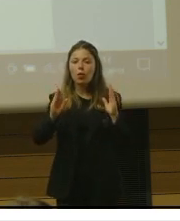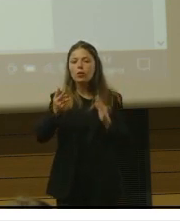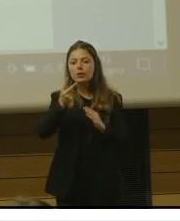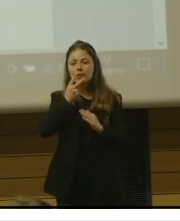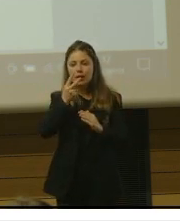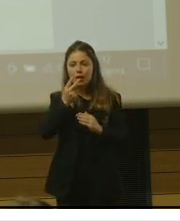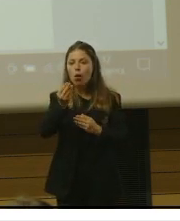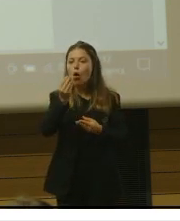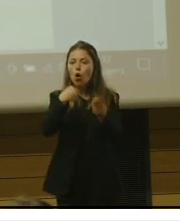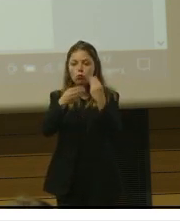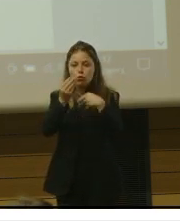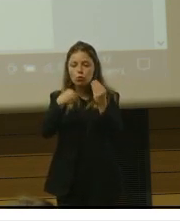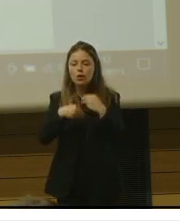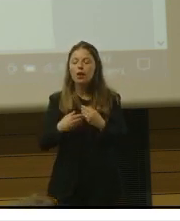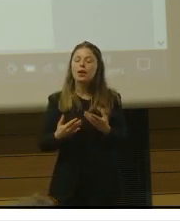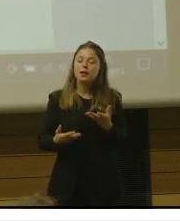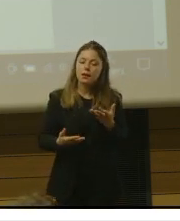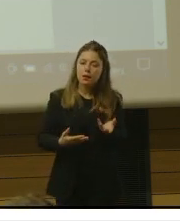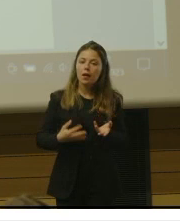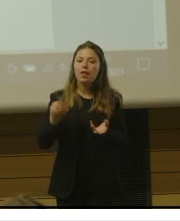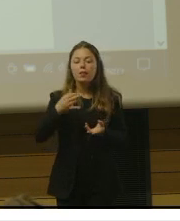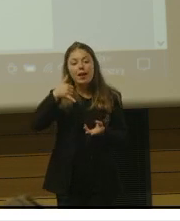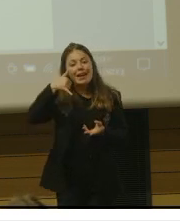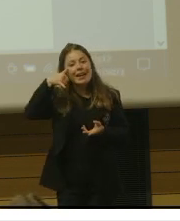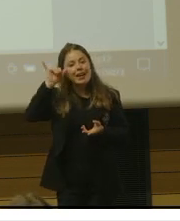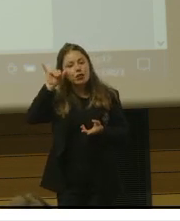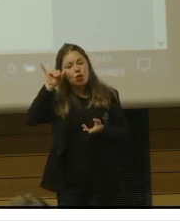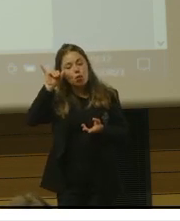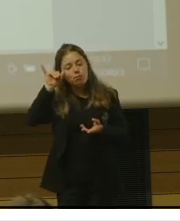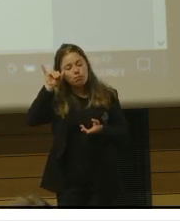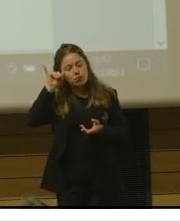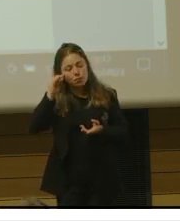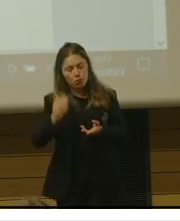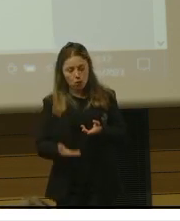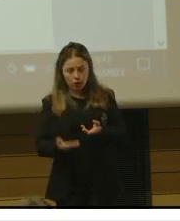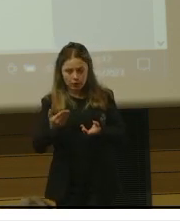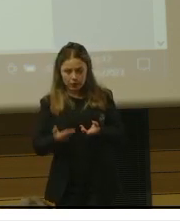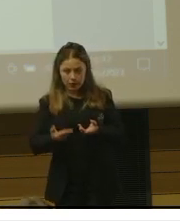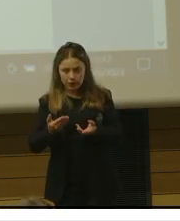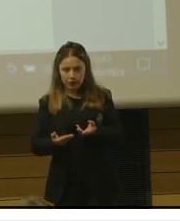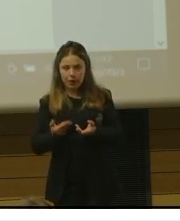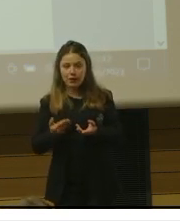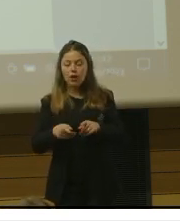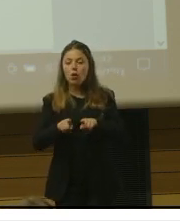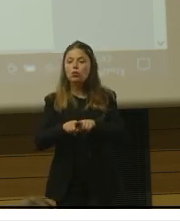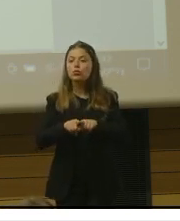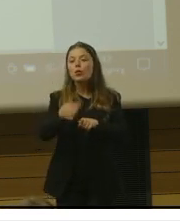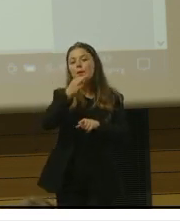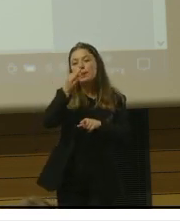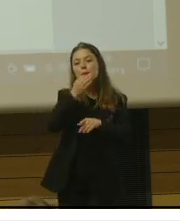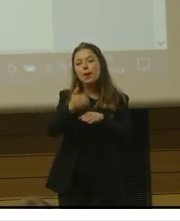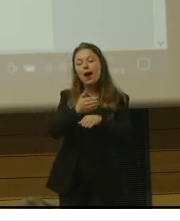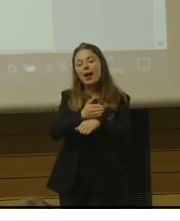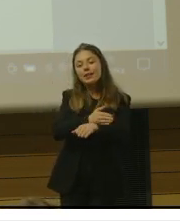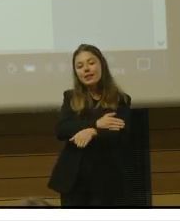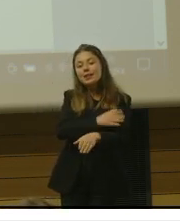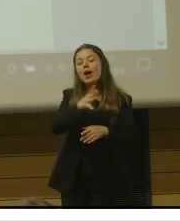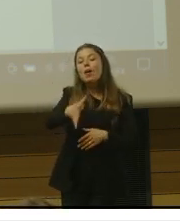tabaco pues, tiene un gran riesgo, ¿no? Además, me vienen muy bien las intervenciones anteriores porque ya ha quedado claro,